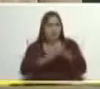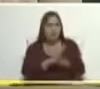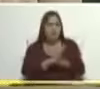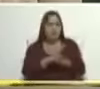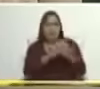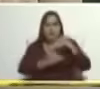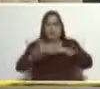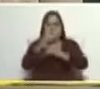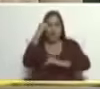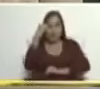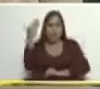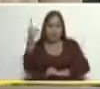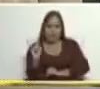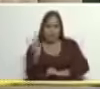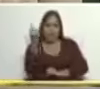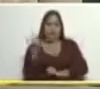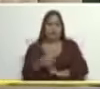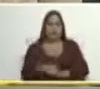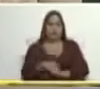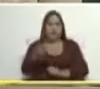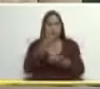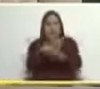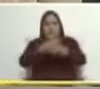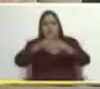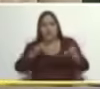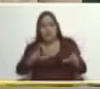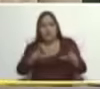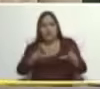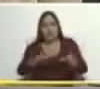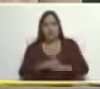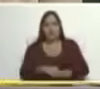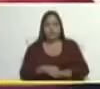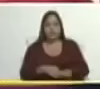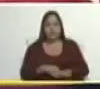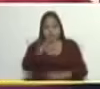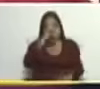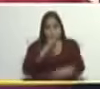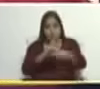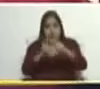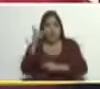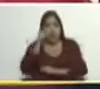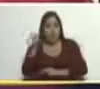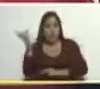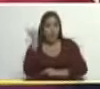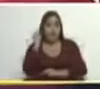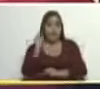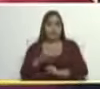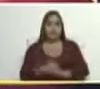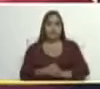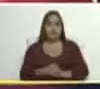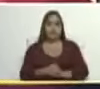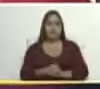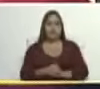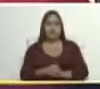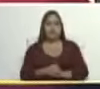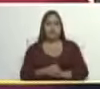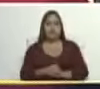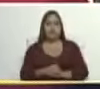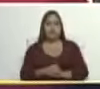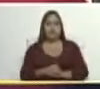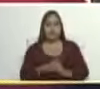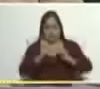supremacía de Dios y la libertad y la dignidad del hombre y la mujer.